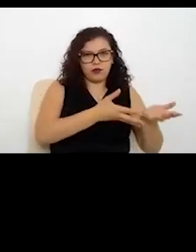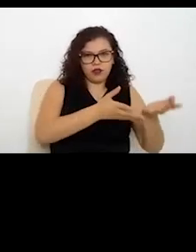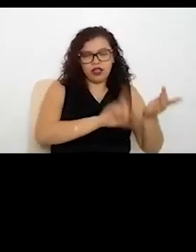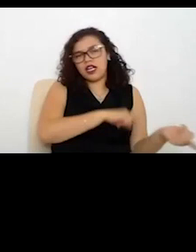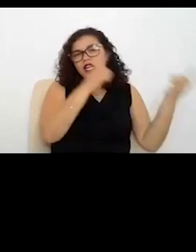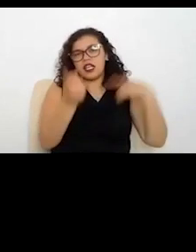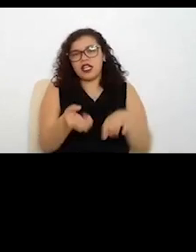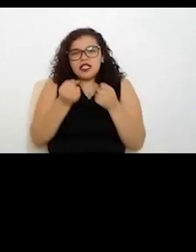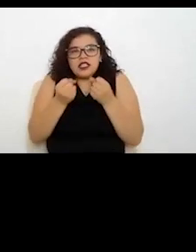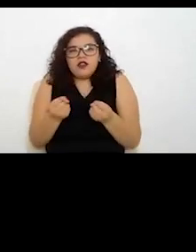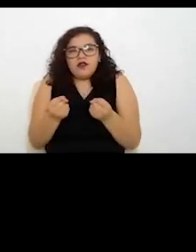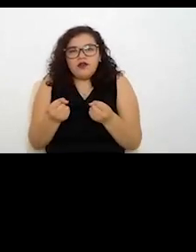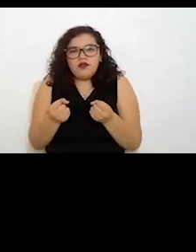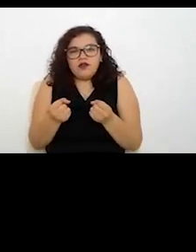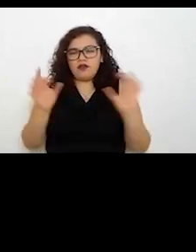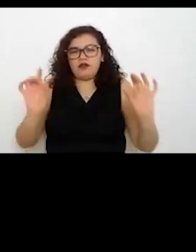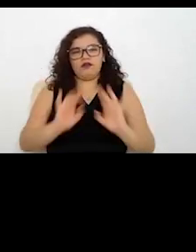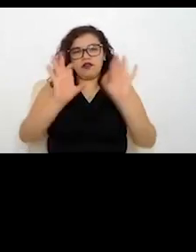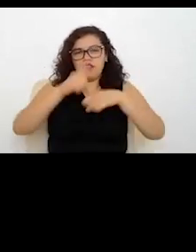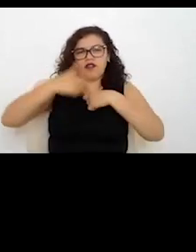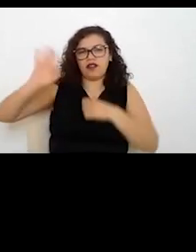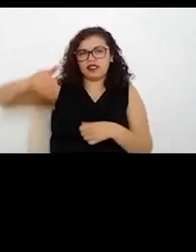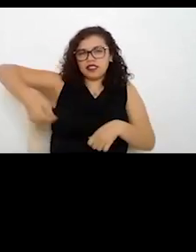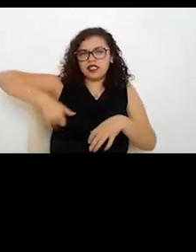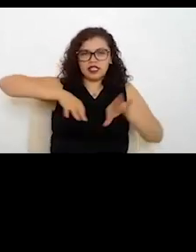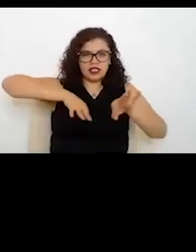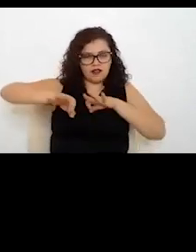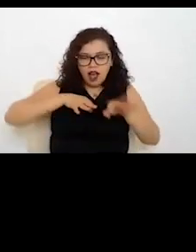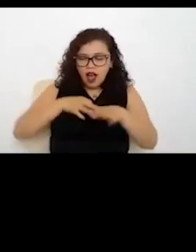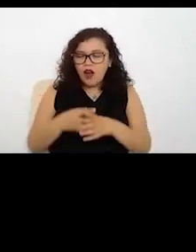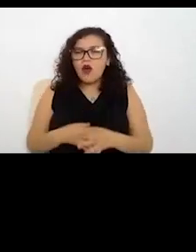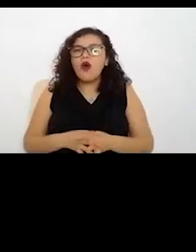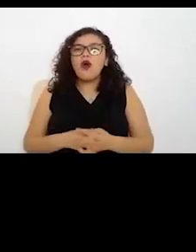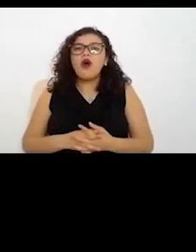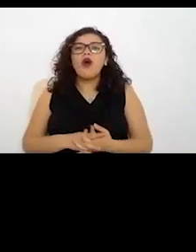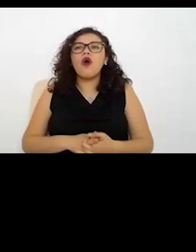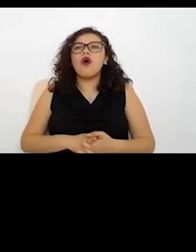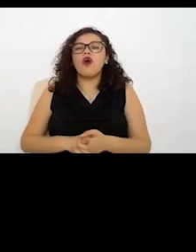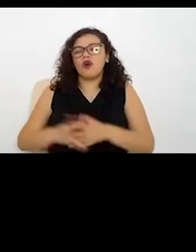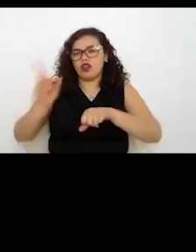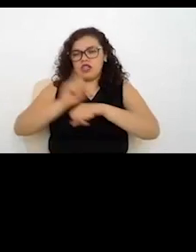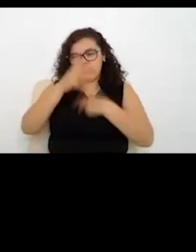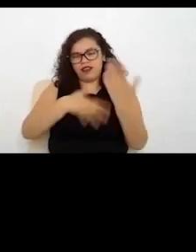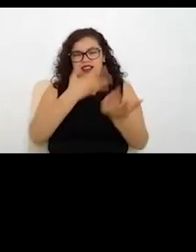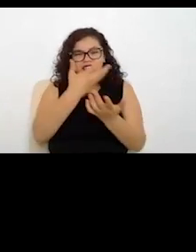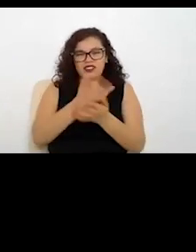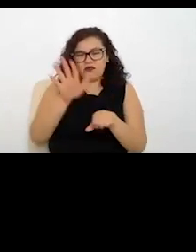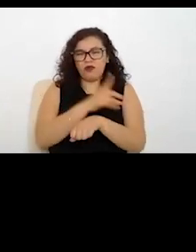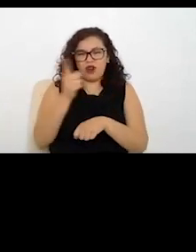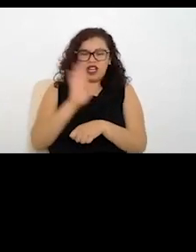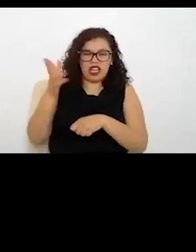seguro ante un accidente de trabajo, ante una incapacidad eventual. Y